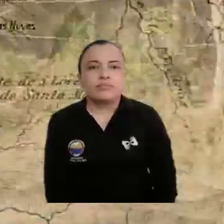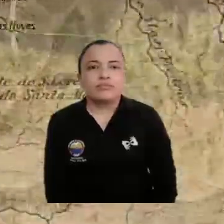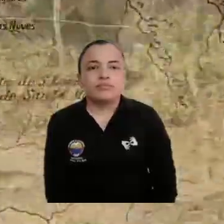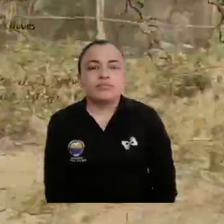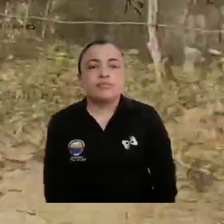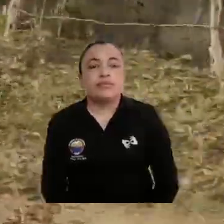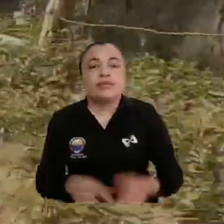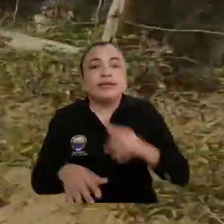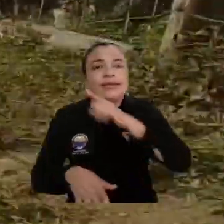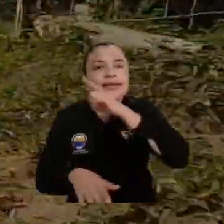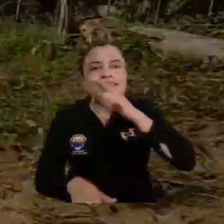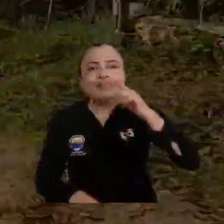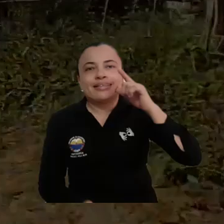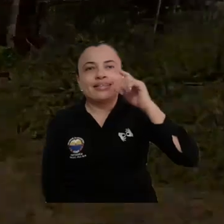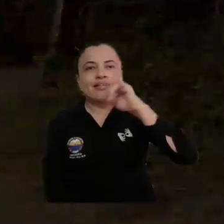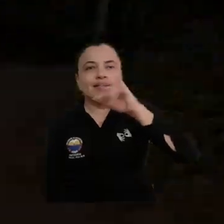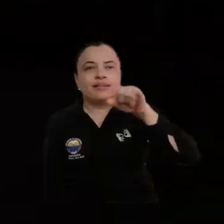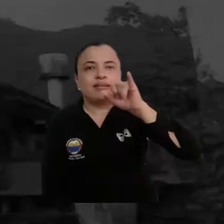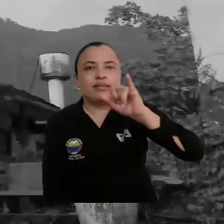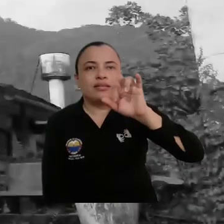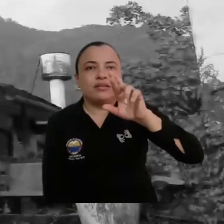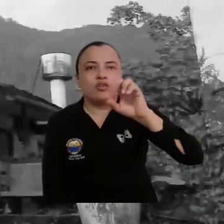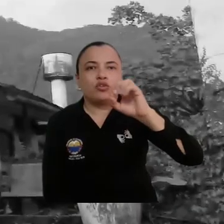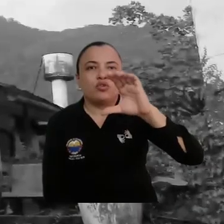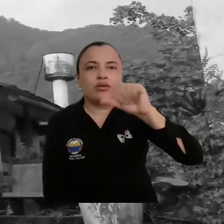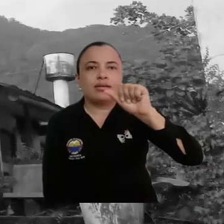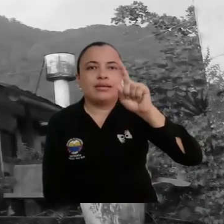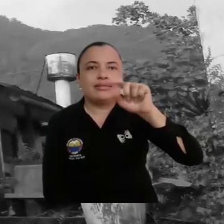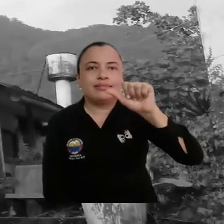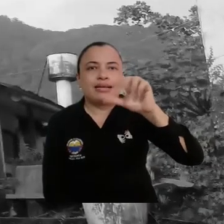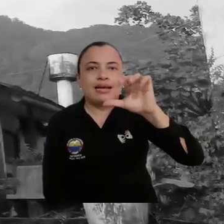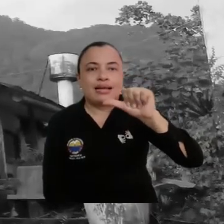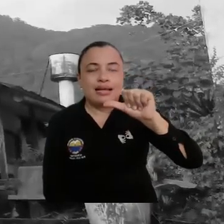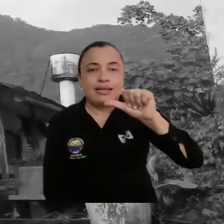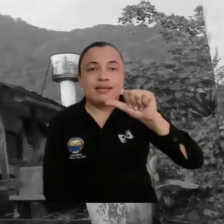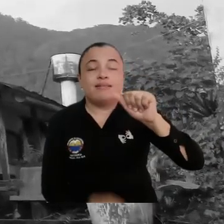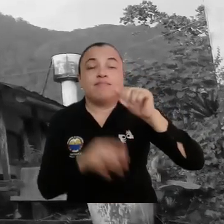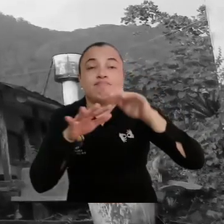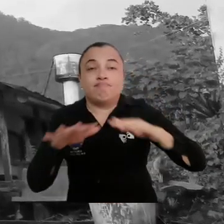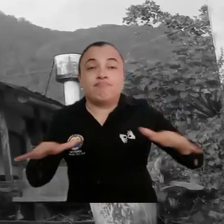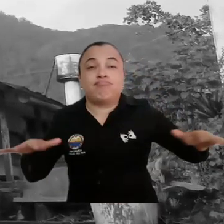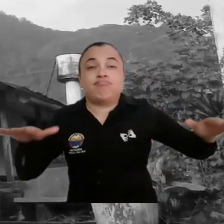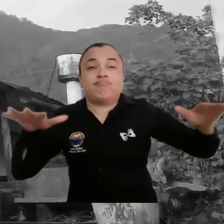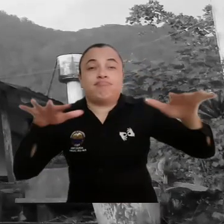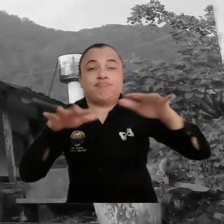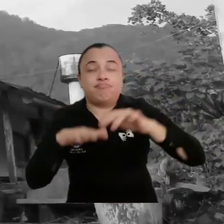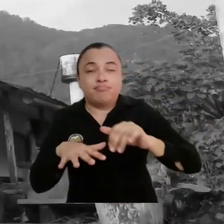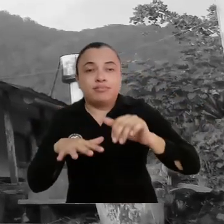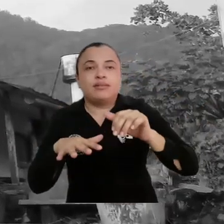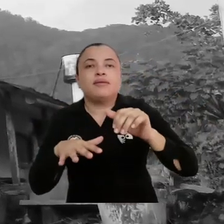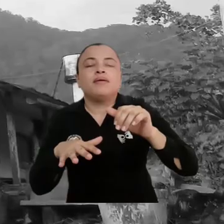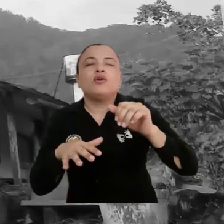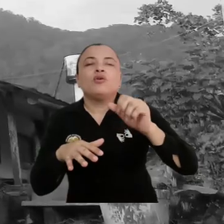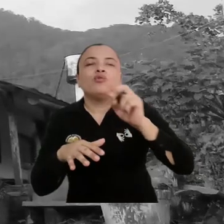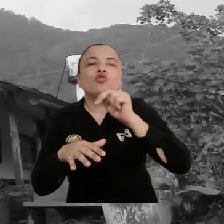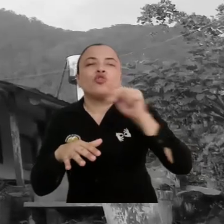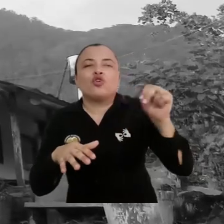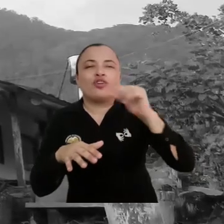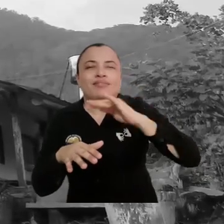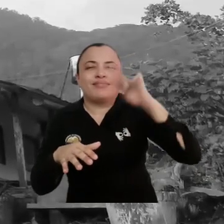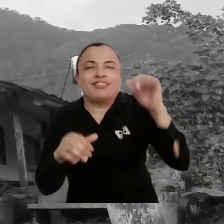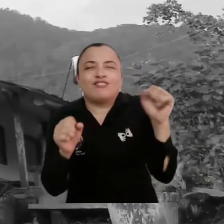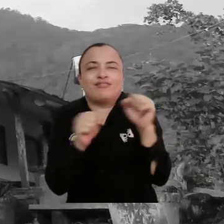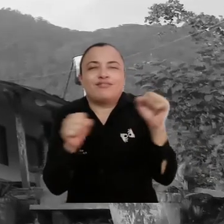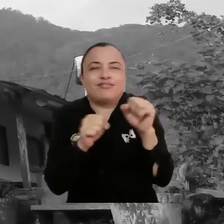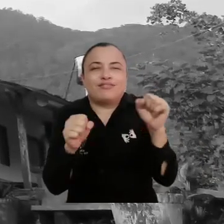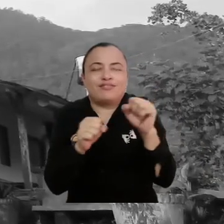Hacienda Hirokasaka. Fue una de las más extensas y complejas del piedemonte noroccidental de la Sierra Nevada de Santa Marta.